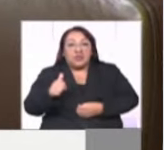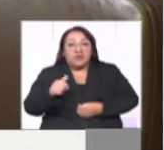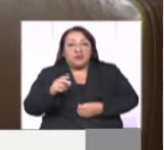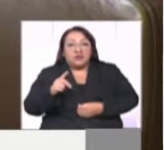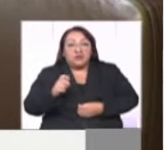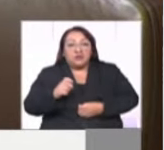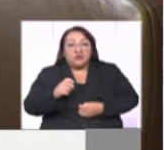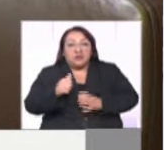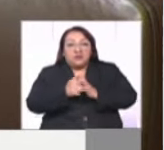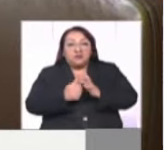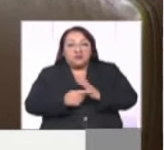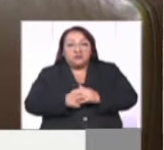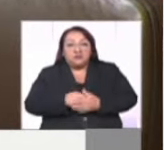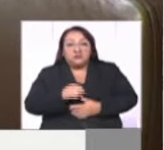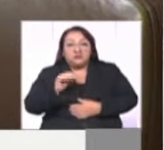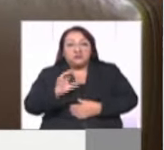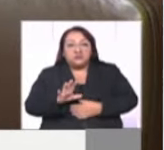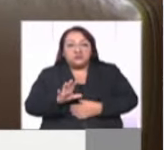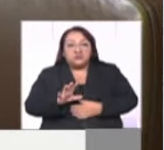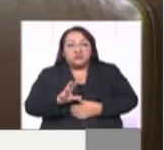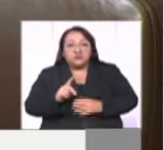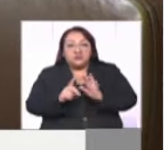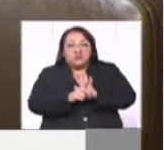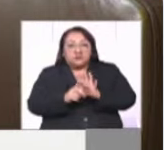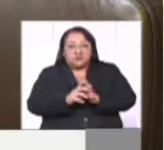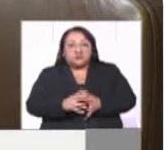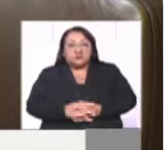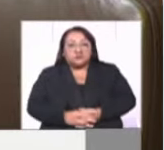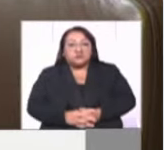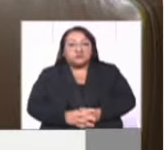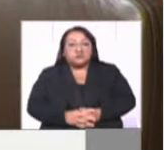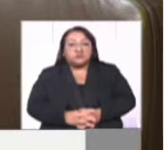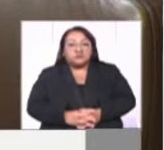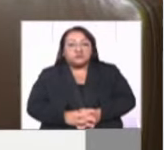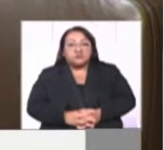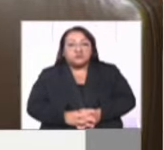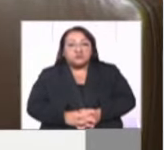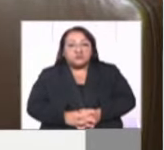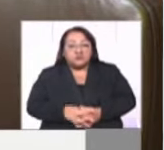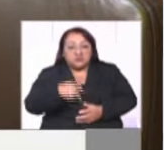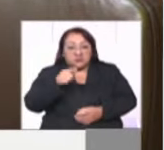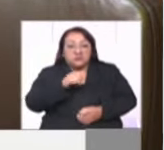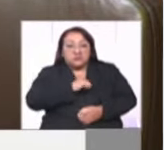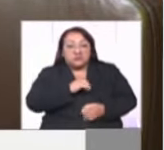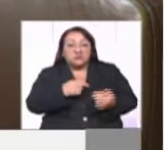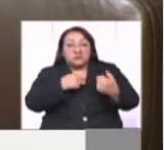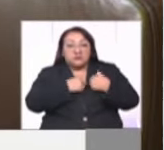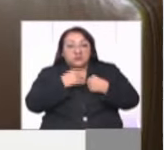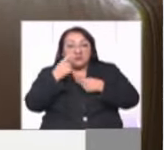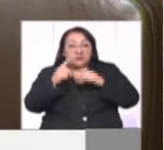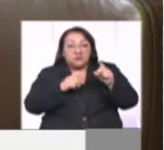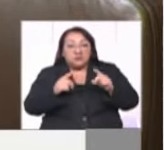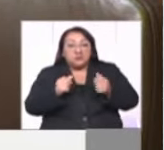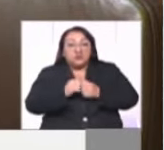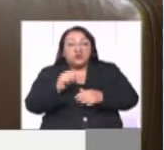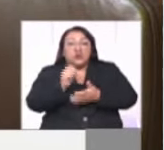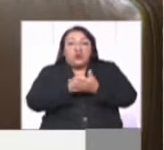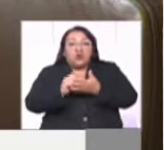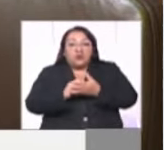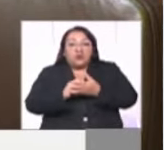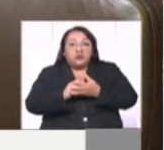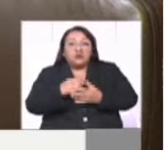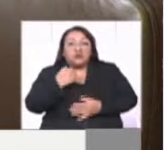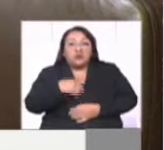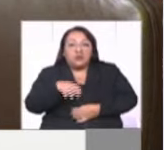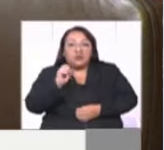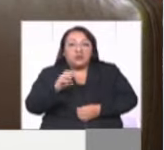del artículo 5 de la ley. Es decir, este órgano encargado de supervisar las contrataciones ha